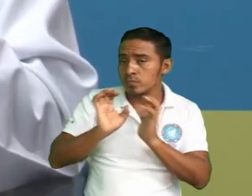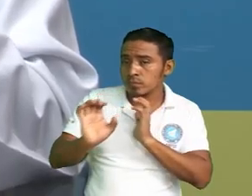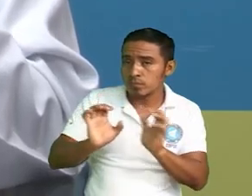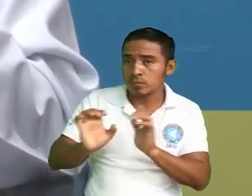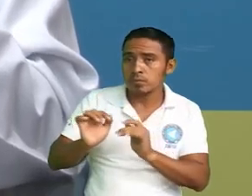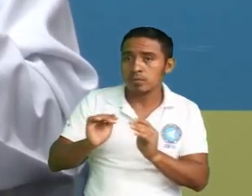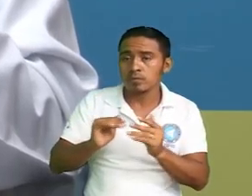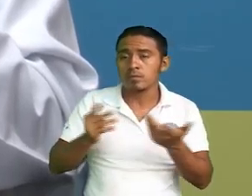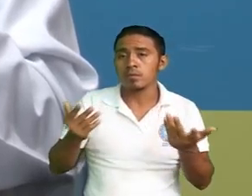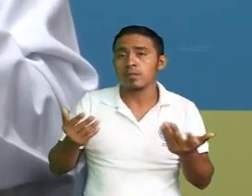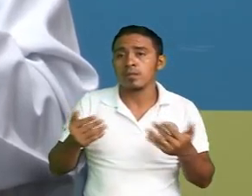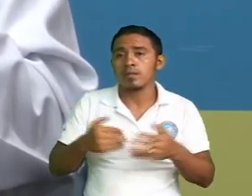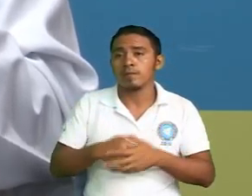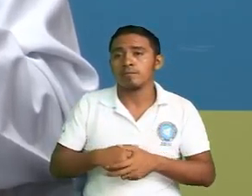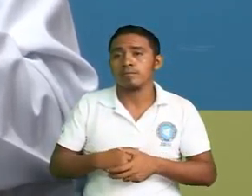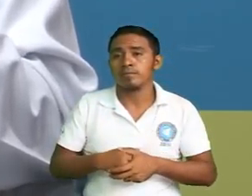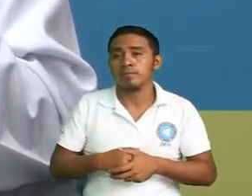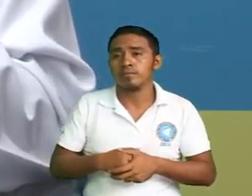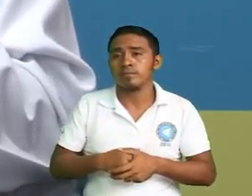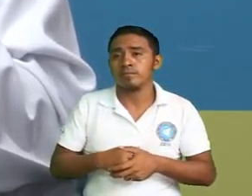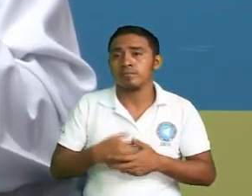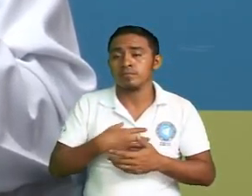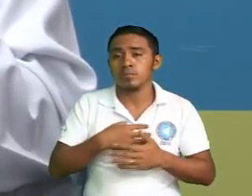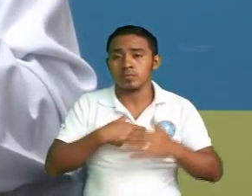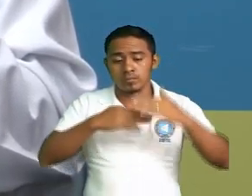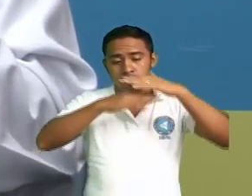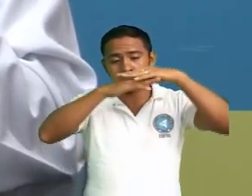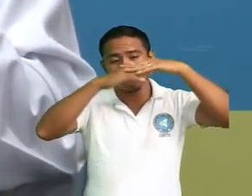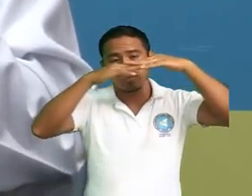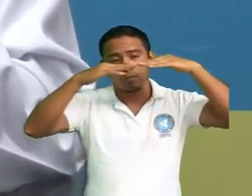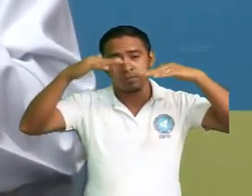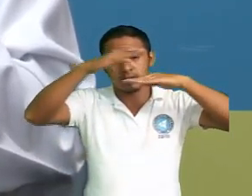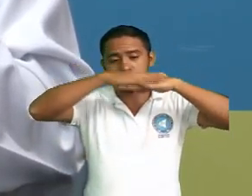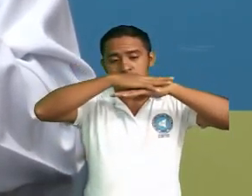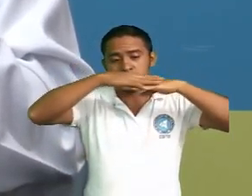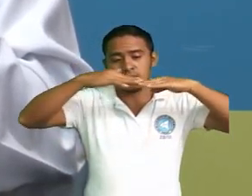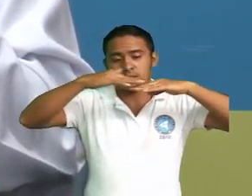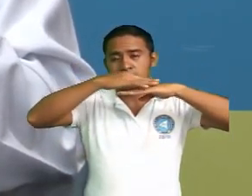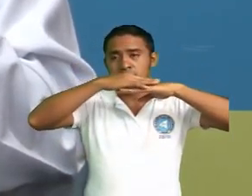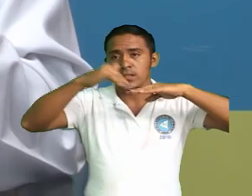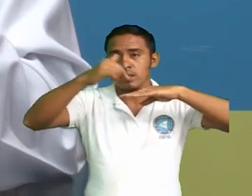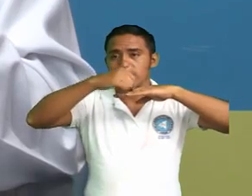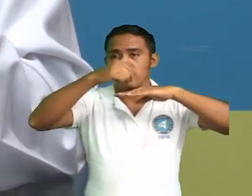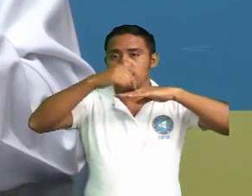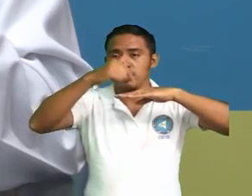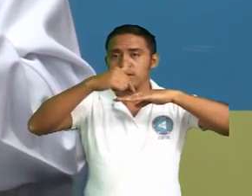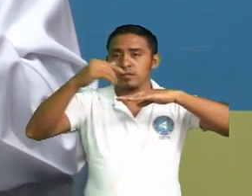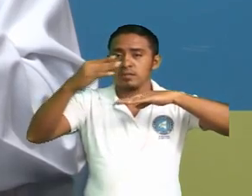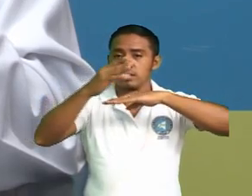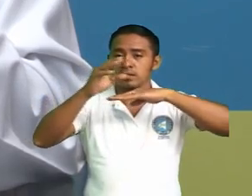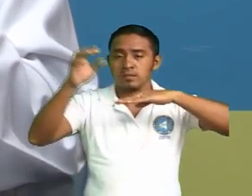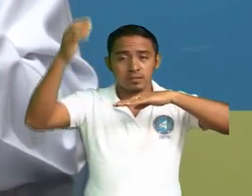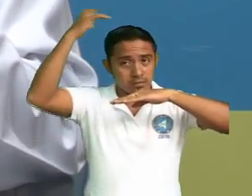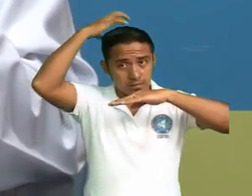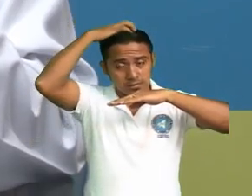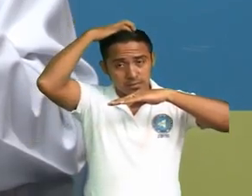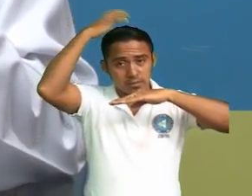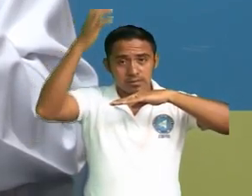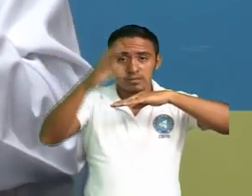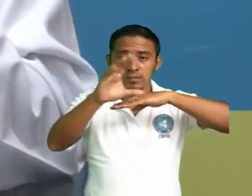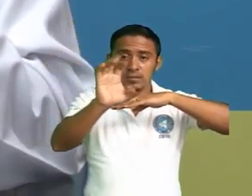el techo, de la caja timpánica está la base del cerebro, ¿ves? De la base del